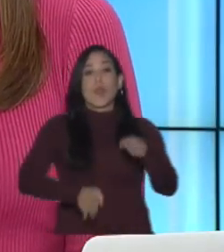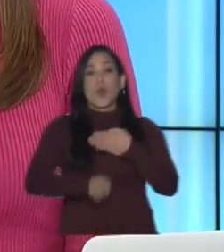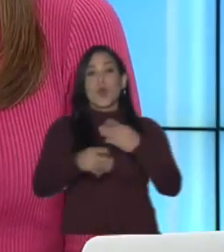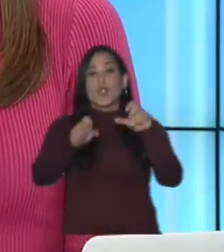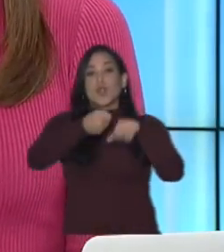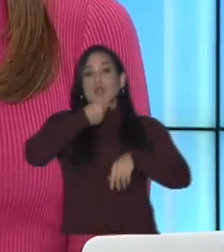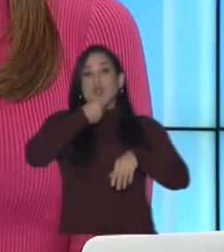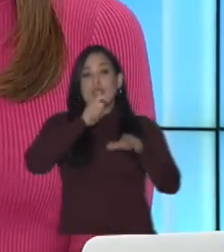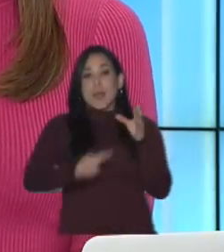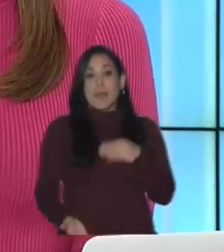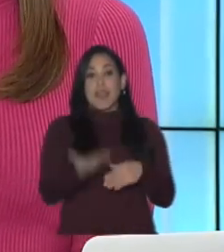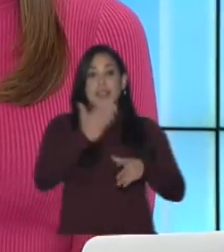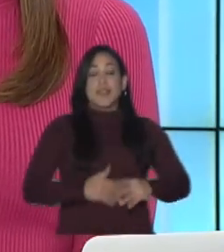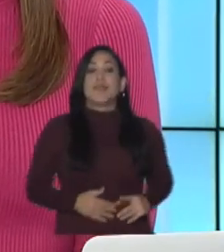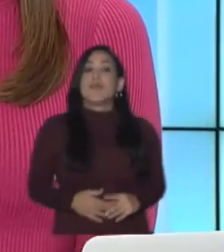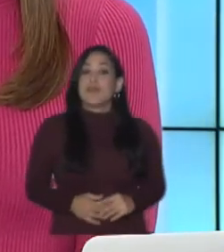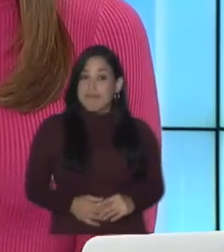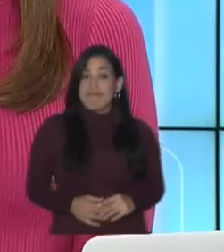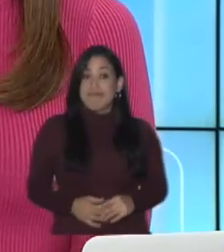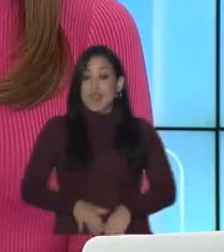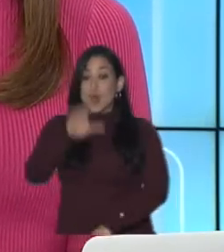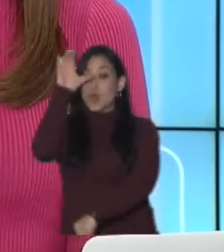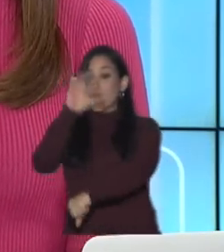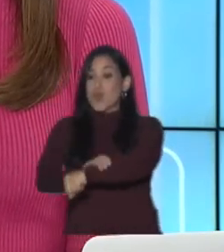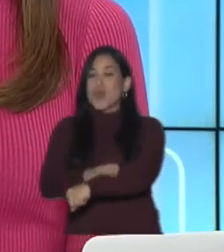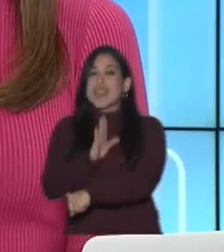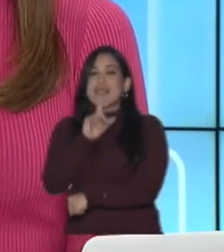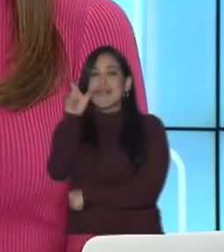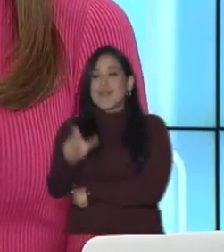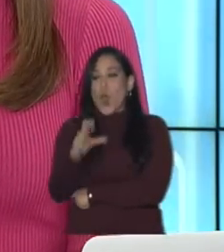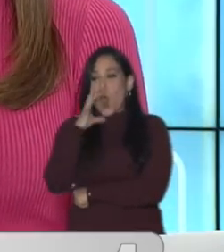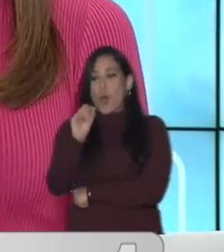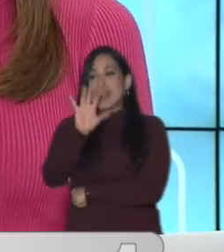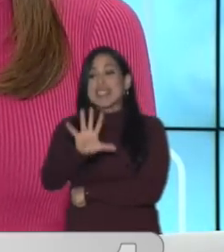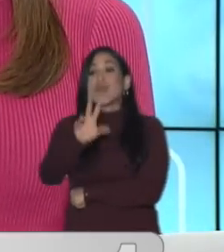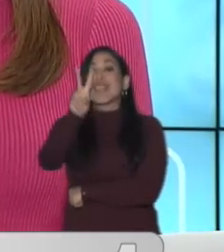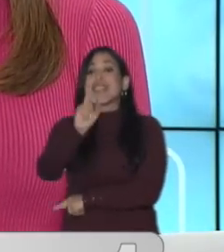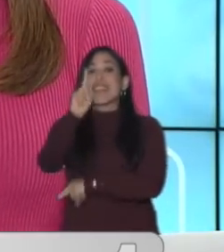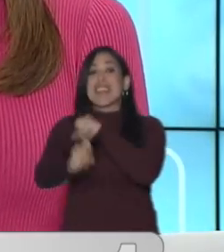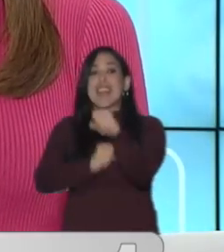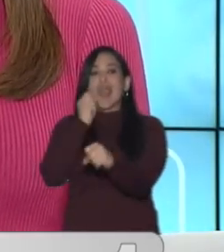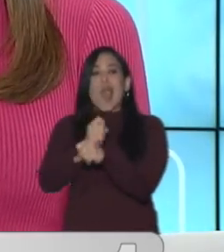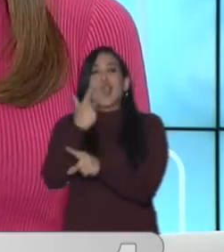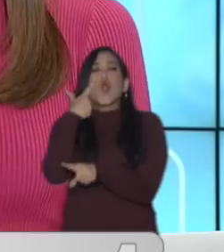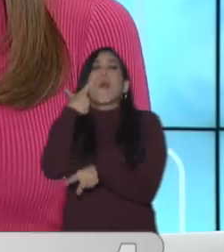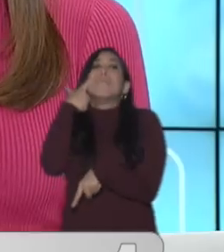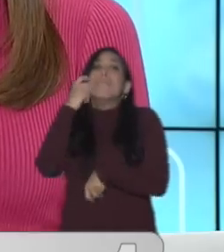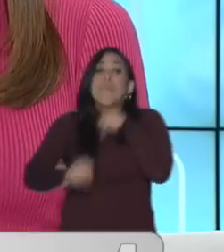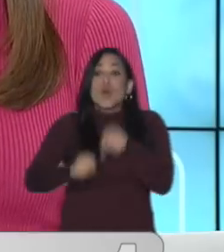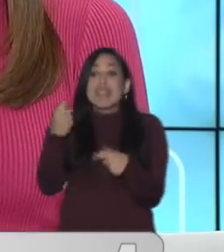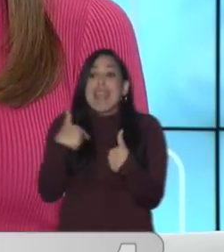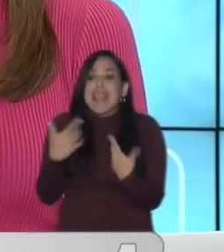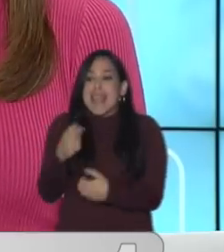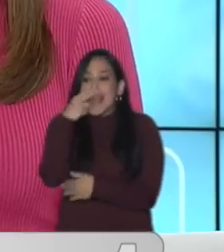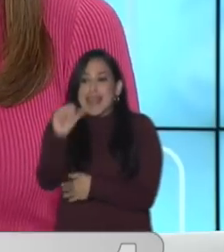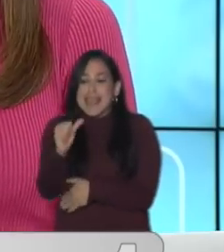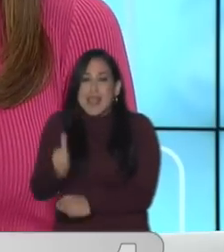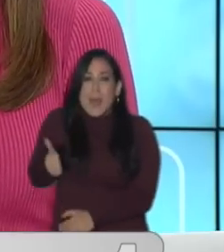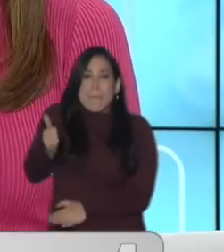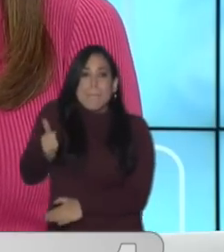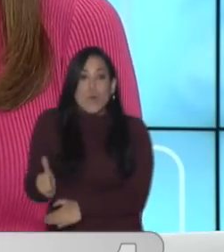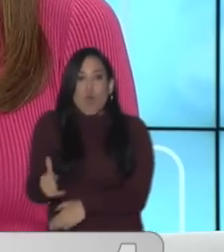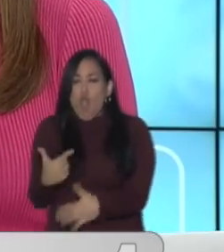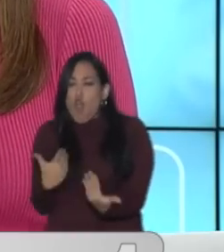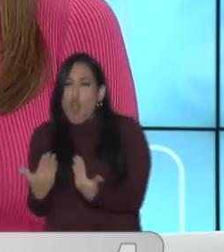Seguimos en Noticentro 1 CMI. Fue capturado un hombre de 57 años por pretender abusar de una niña, luego